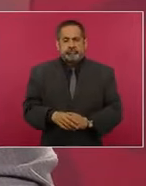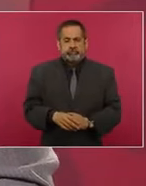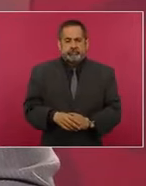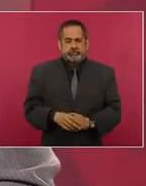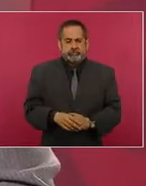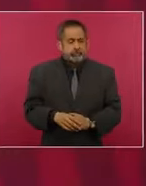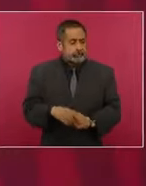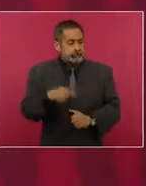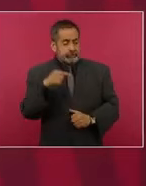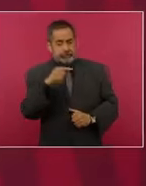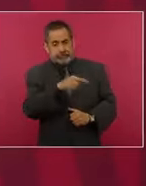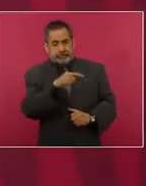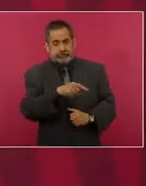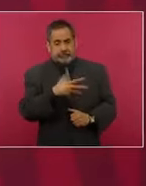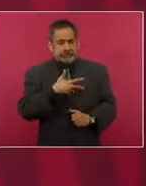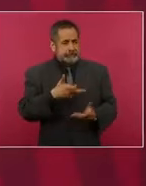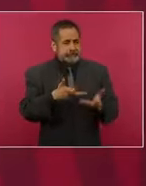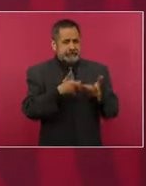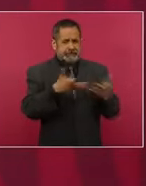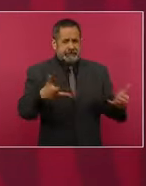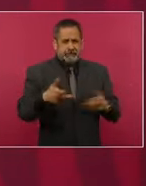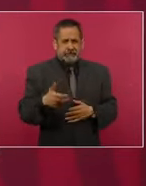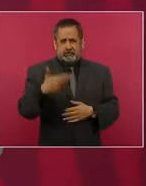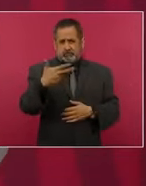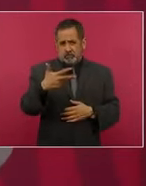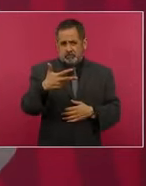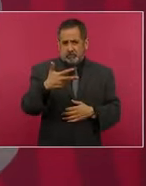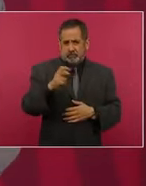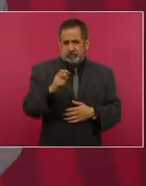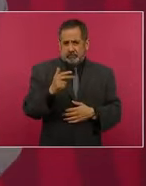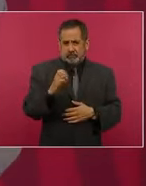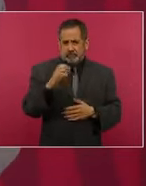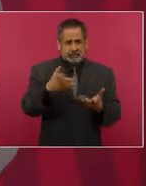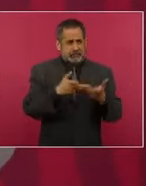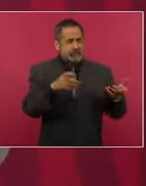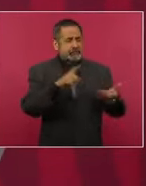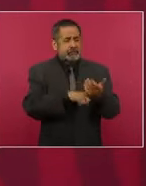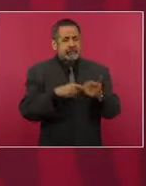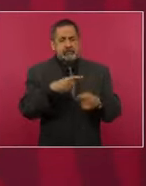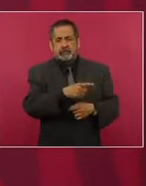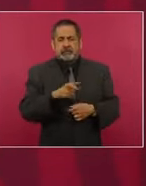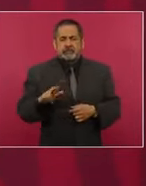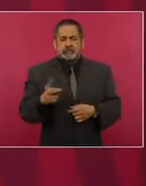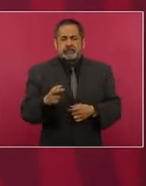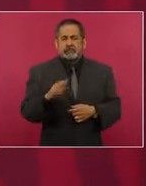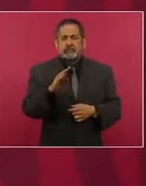que tenía un terreno de 8 hectáreas en Valle de Bravo